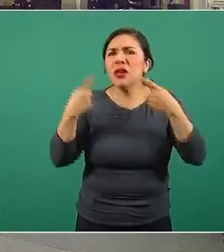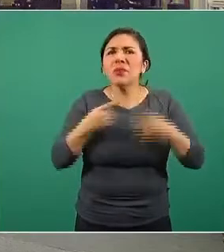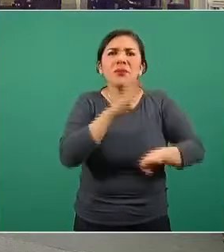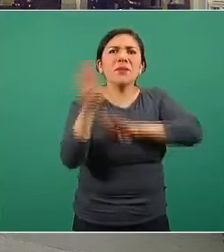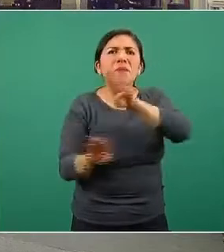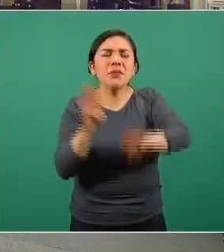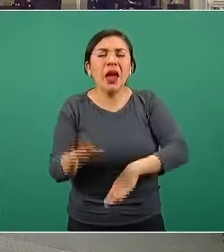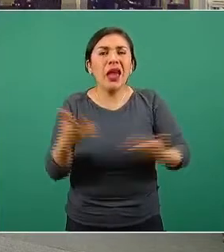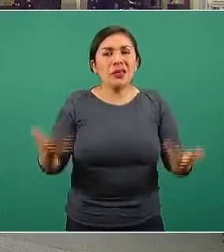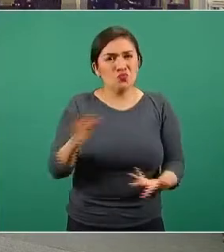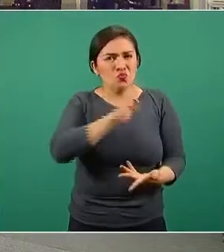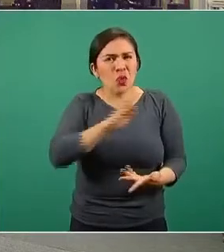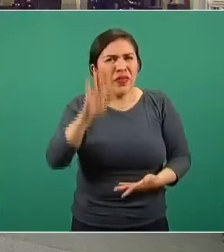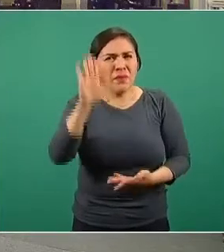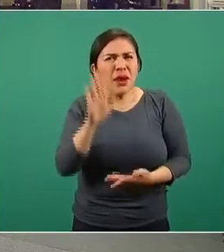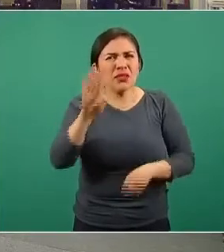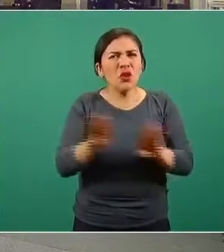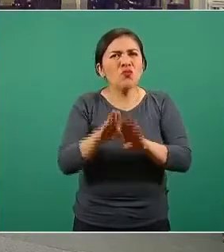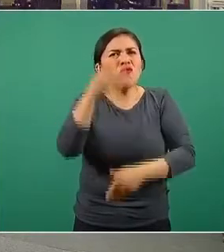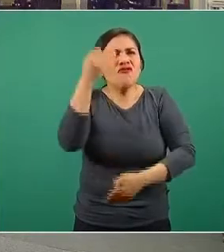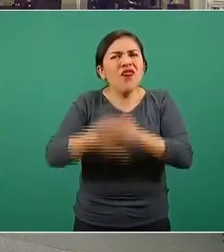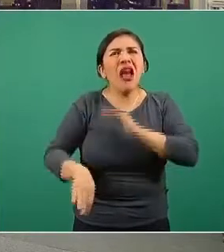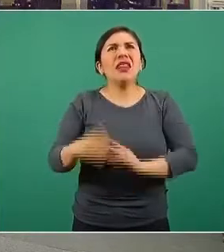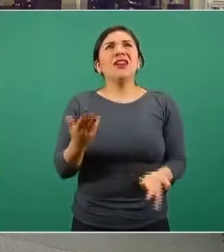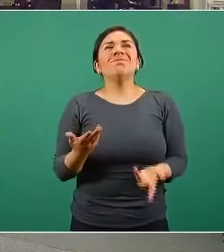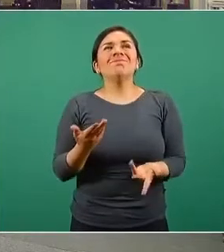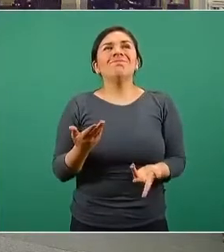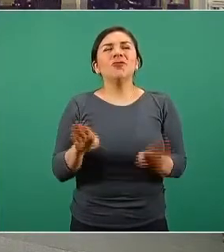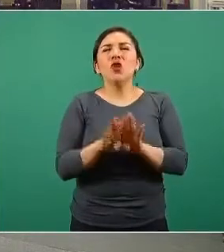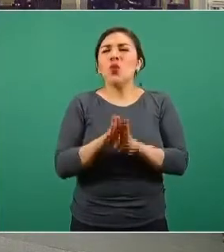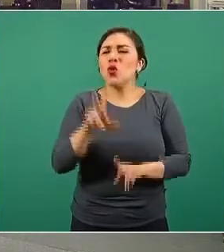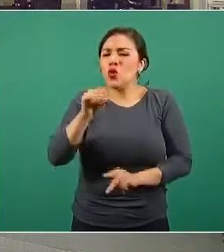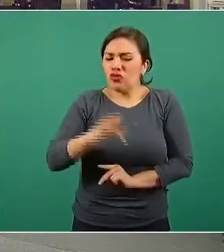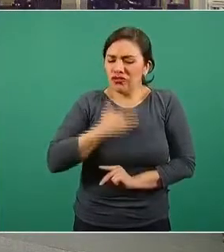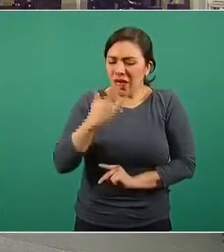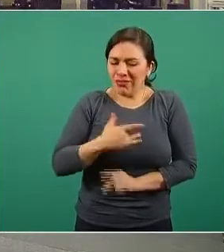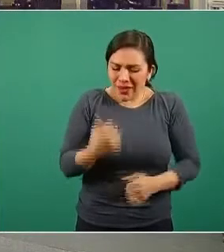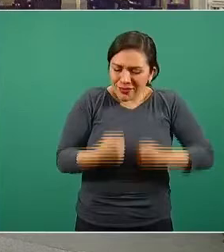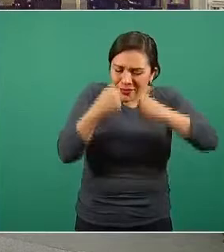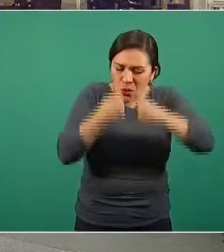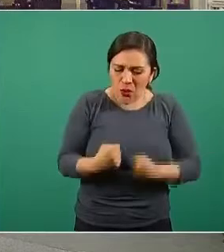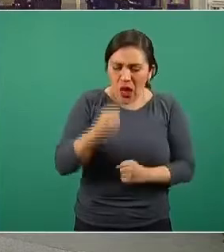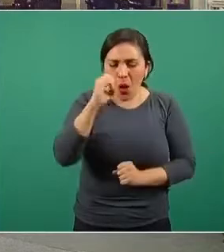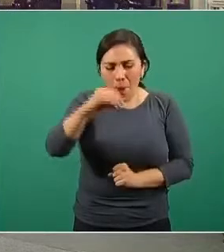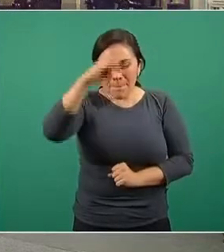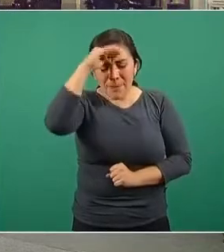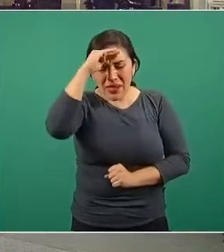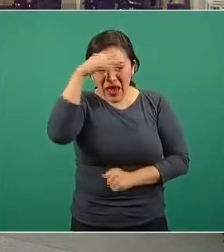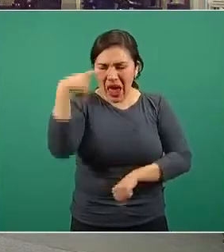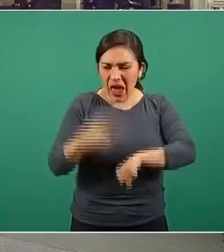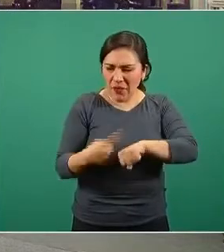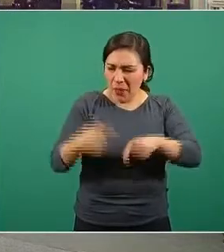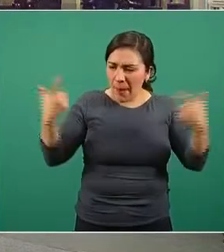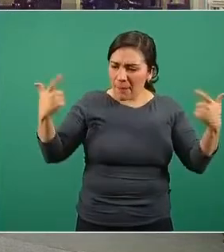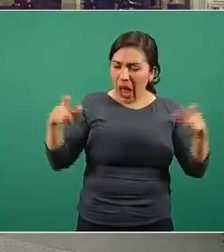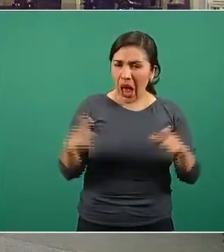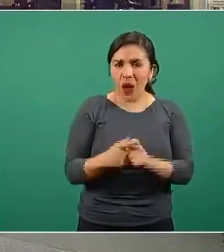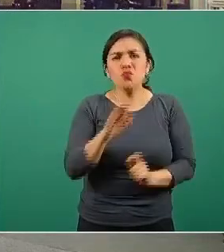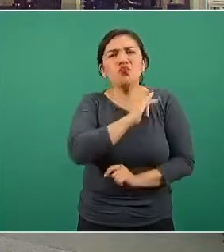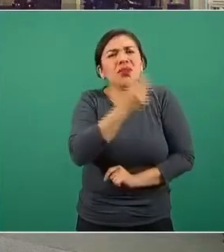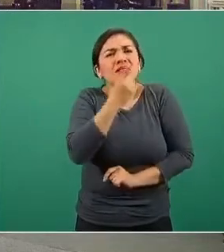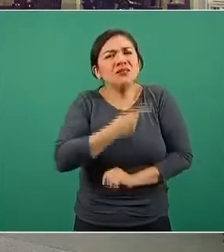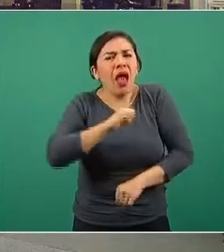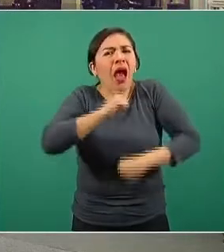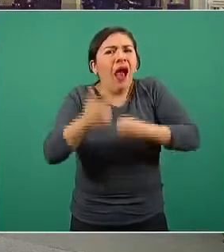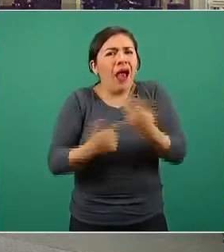casos, podría generarse como una falta de expectativa de seguridad o de que la pandemia va hacia abajo. Entonces, no sé si nos pudieran regalar un mensaje al